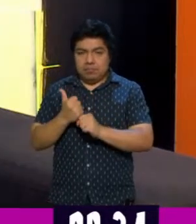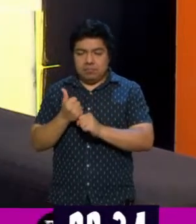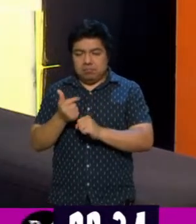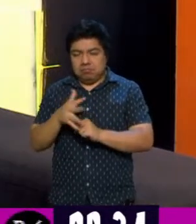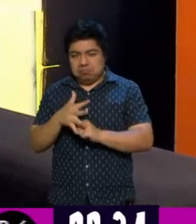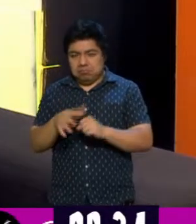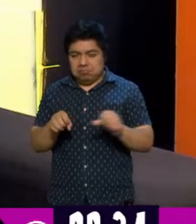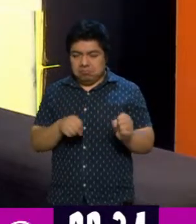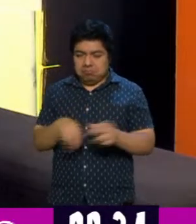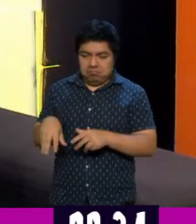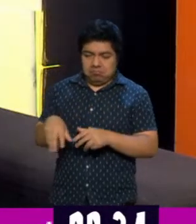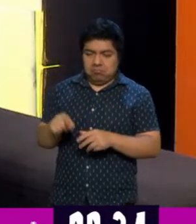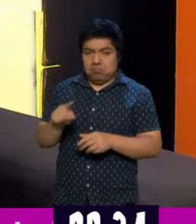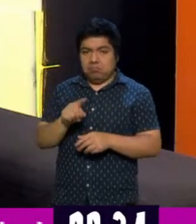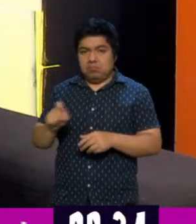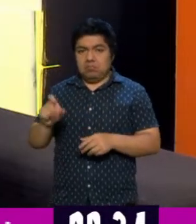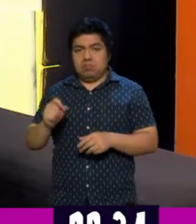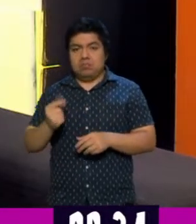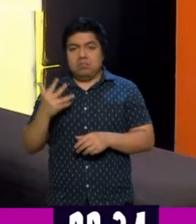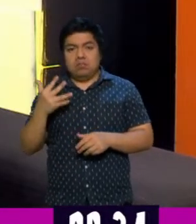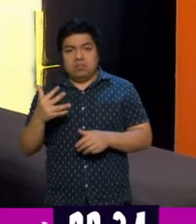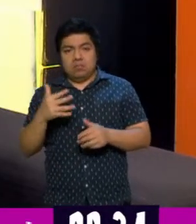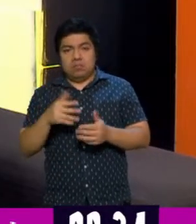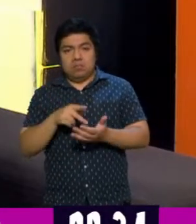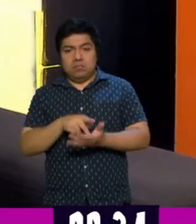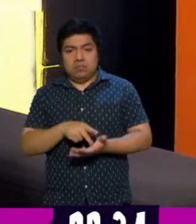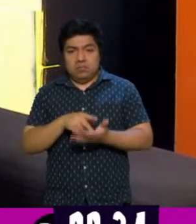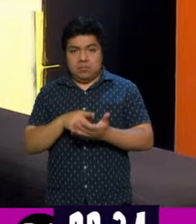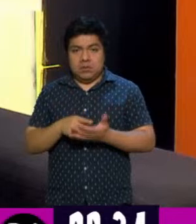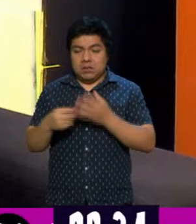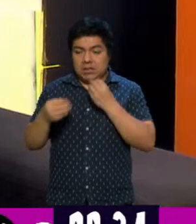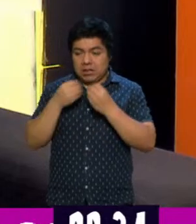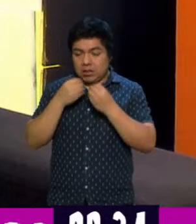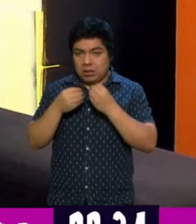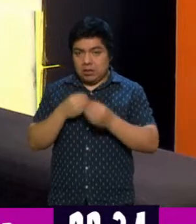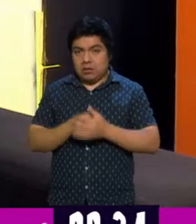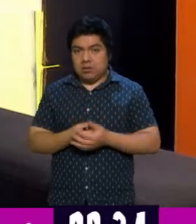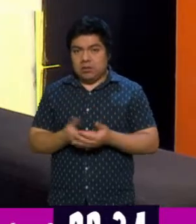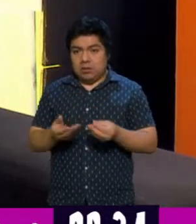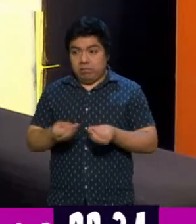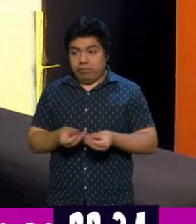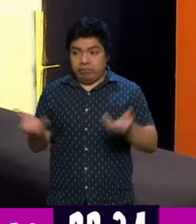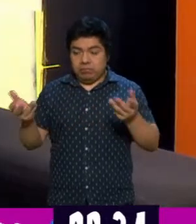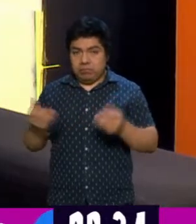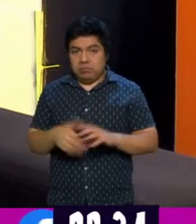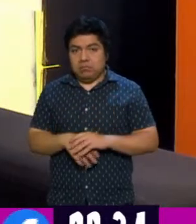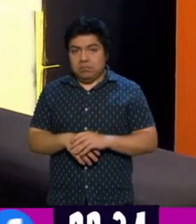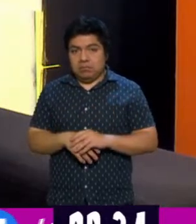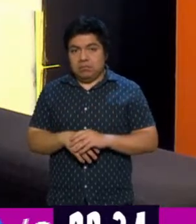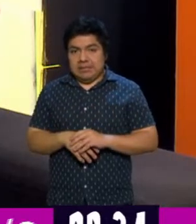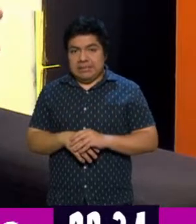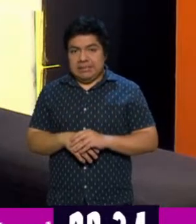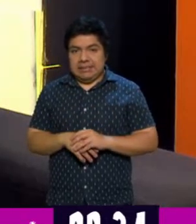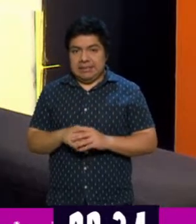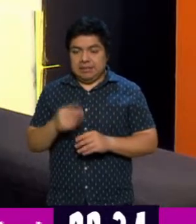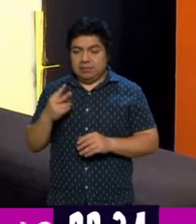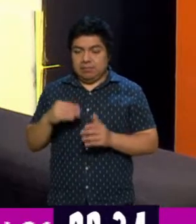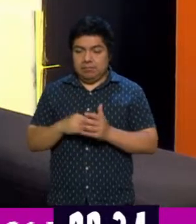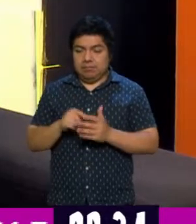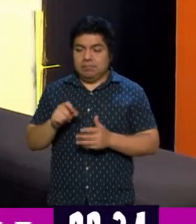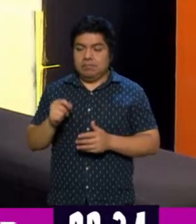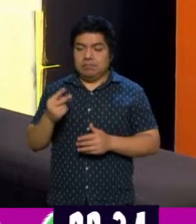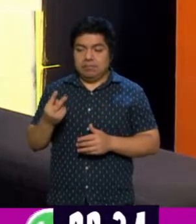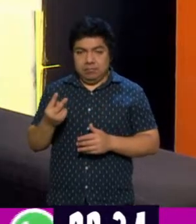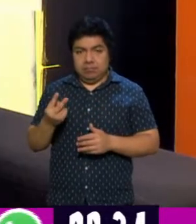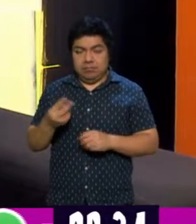por hogar 125 kilos de alimento. O sea, es terrible. Sí. Y en 2022